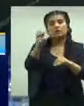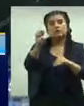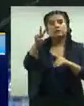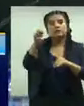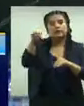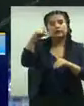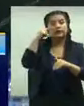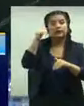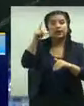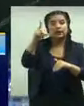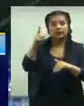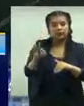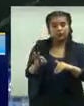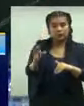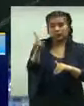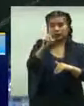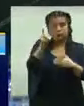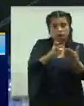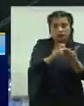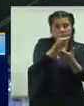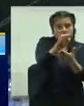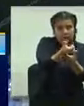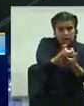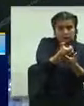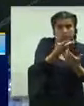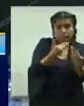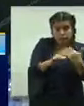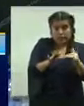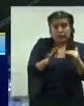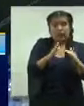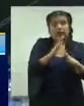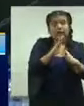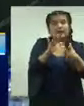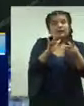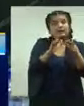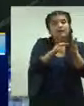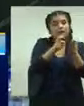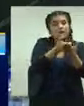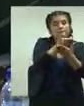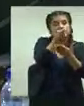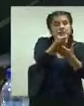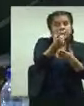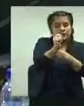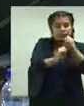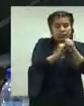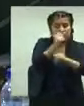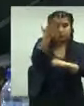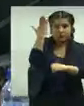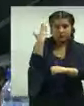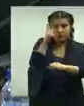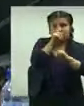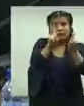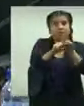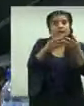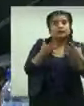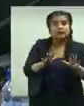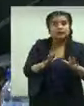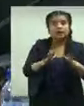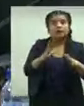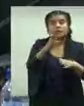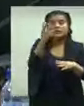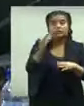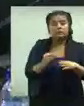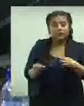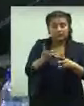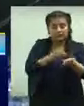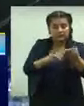pagado, ¿verdad? Que son compromisos que se dejaron del ejercicio fiscal anterior. Les he de decir, las unidades ejecutoras, en lo